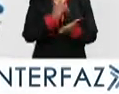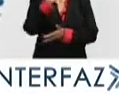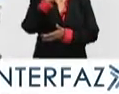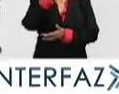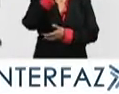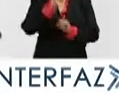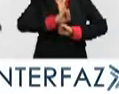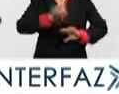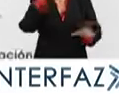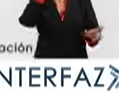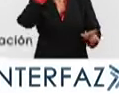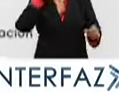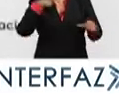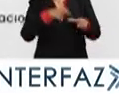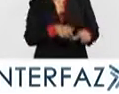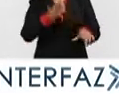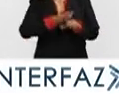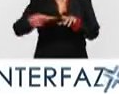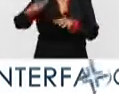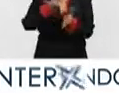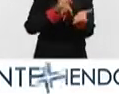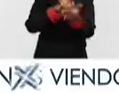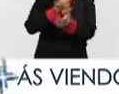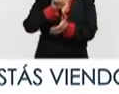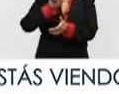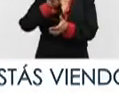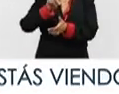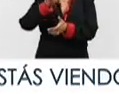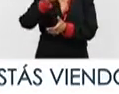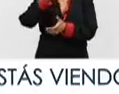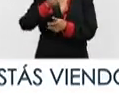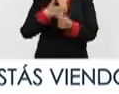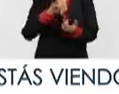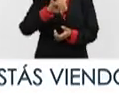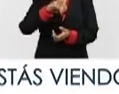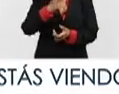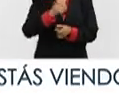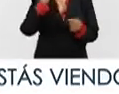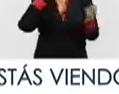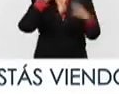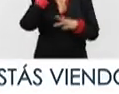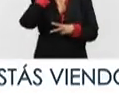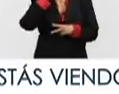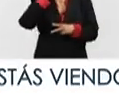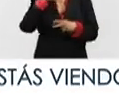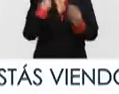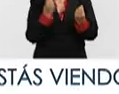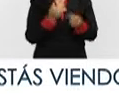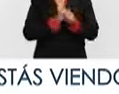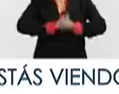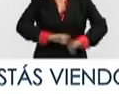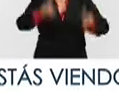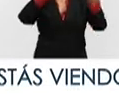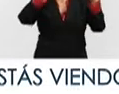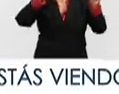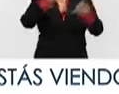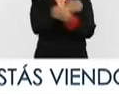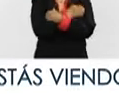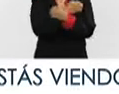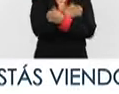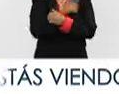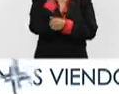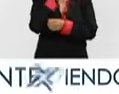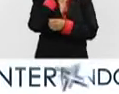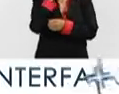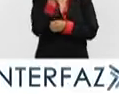gracias, Lalo, y por supuesto mañana continuamos con esta cobertura especial en Sao Paulo. Así es, Jorge. Bueno, los esperamos también con mucha más información sobre temas